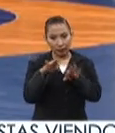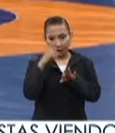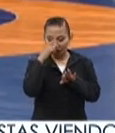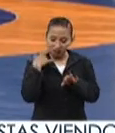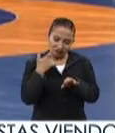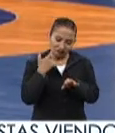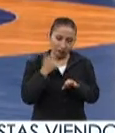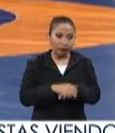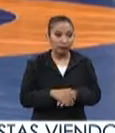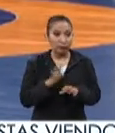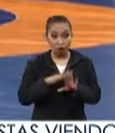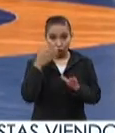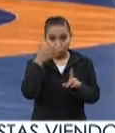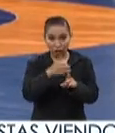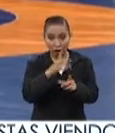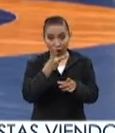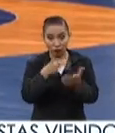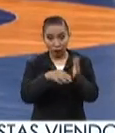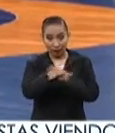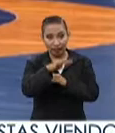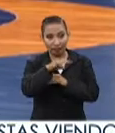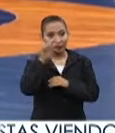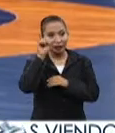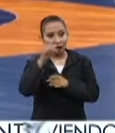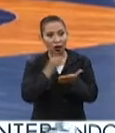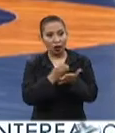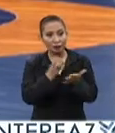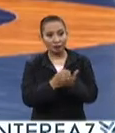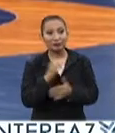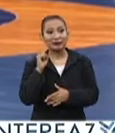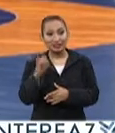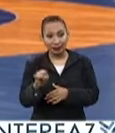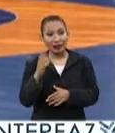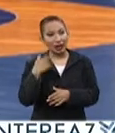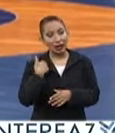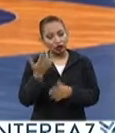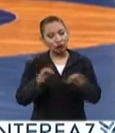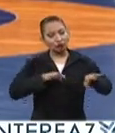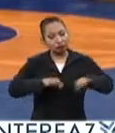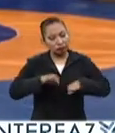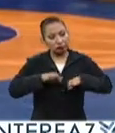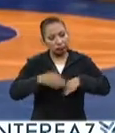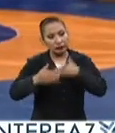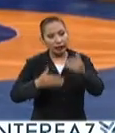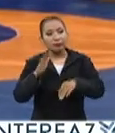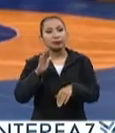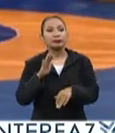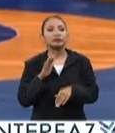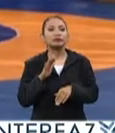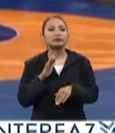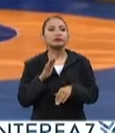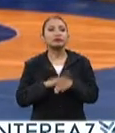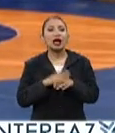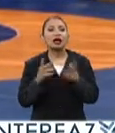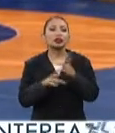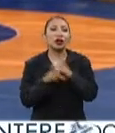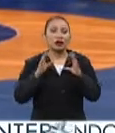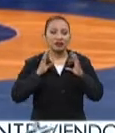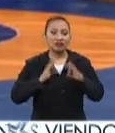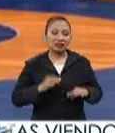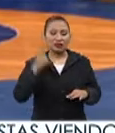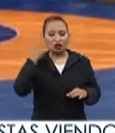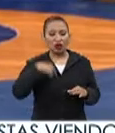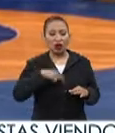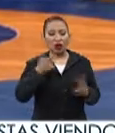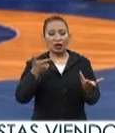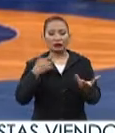para él. ¿Vas por el oro para los niños eventos? Sí, para eso se está trabajando. Más que cosas físicas, yo creo